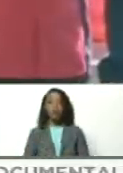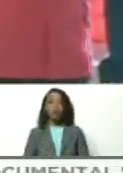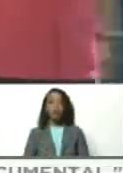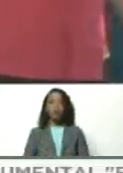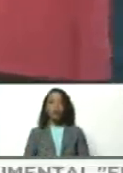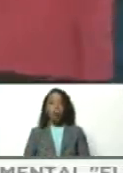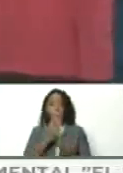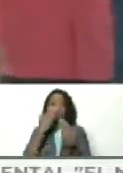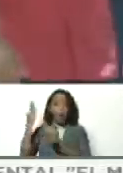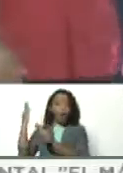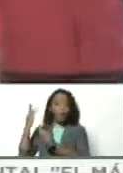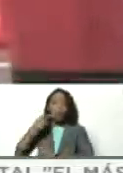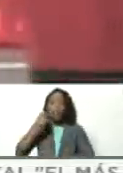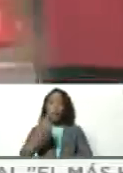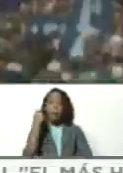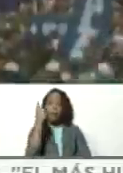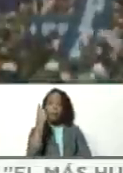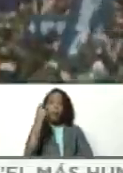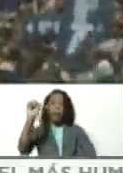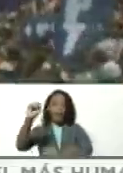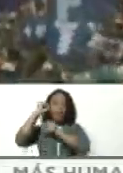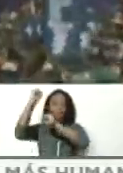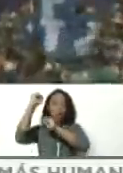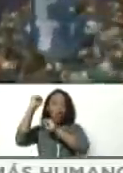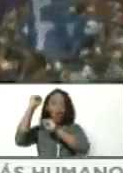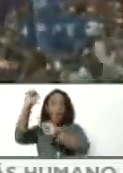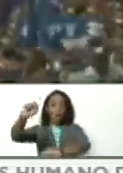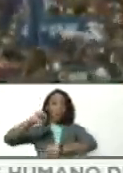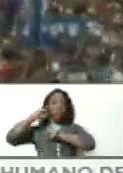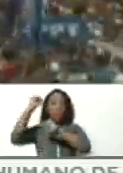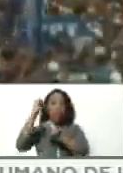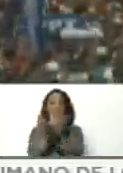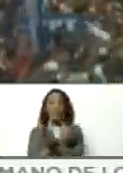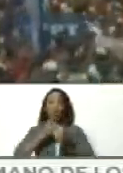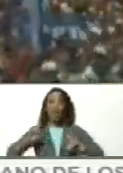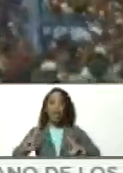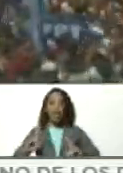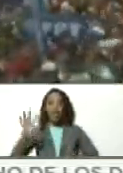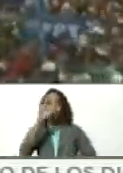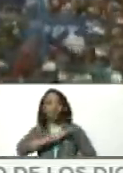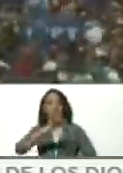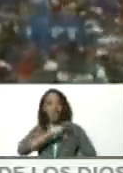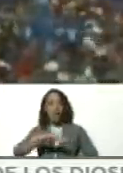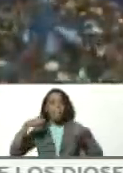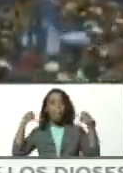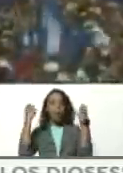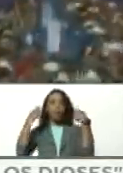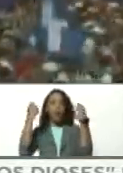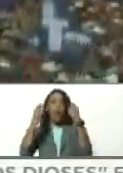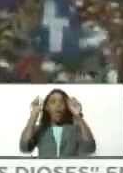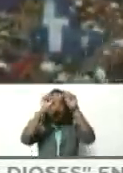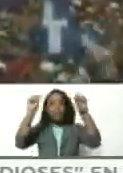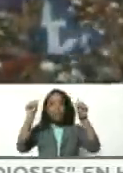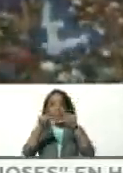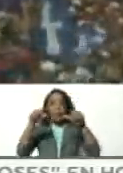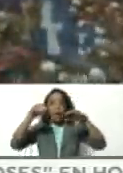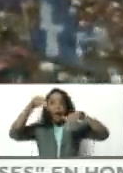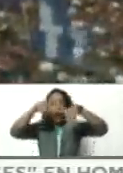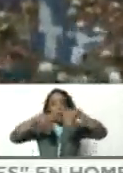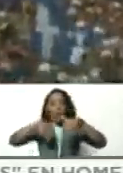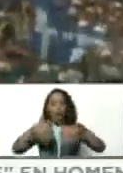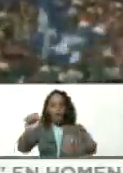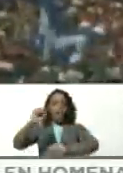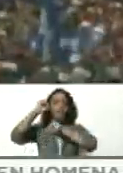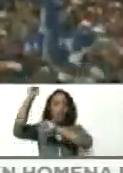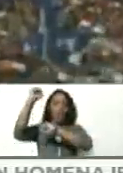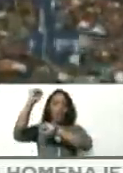Por eso decía, la primera victoria, la victoria de la democracia, la soberanía popular, el sistema electoral,